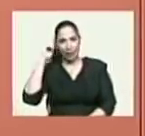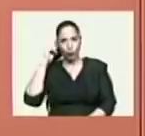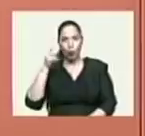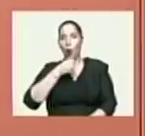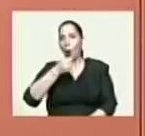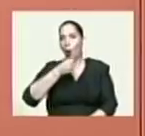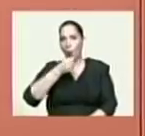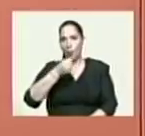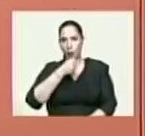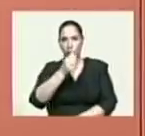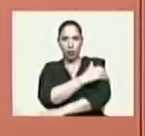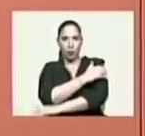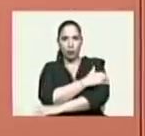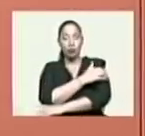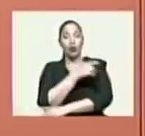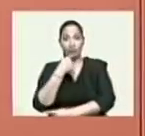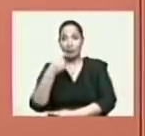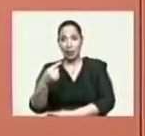dijo fue verdad.